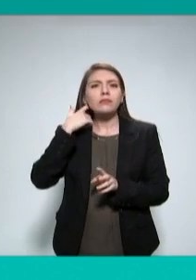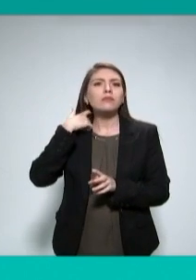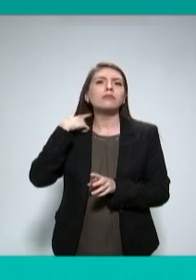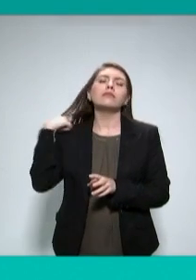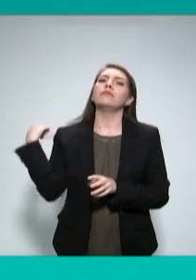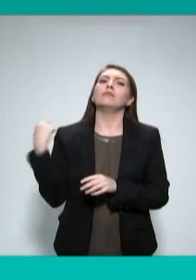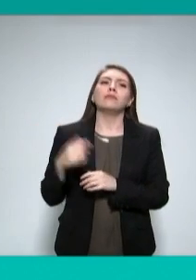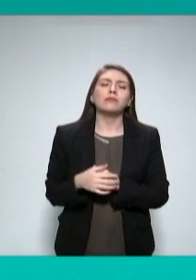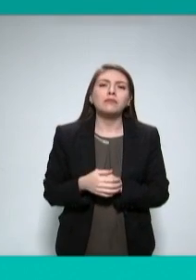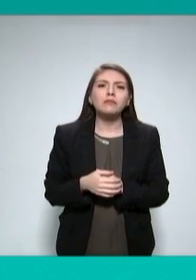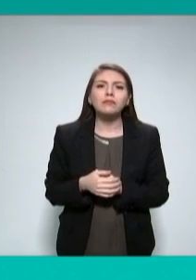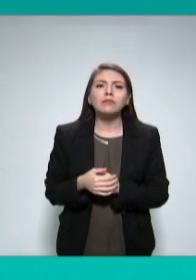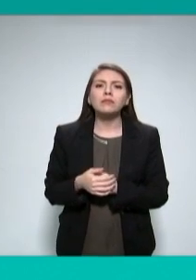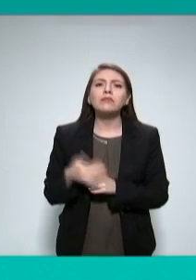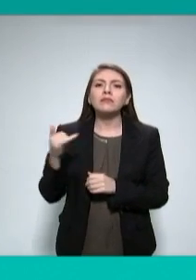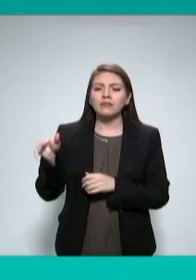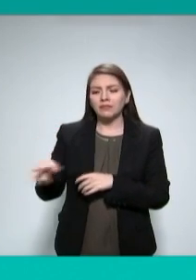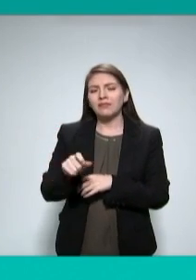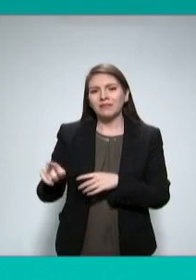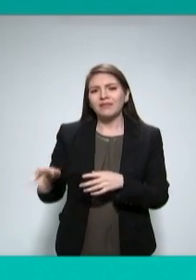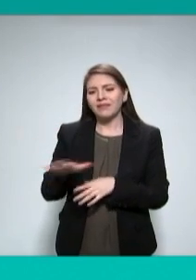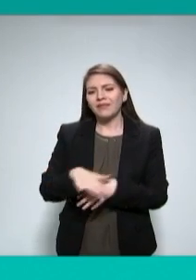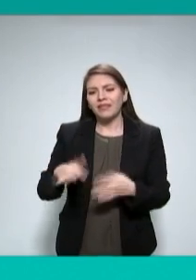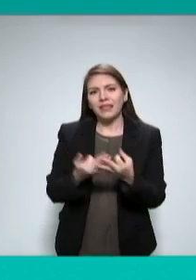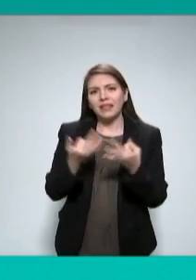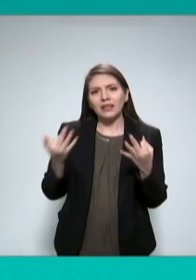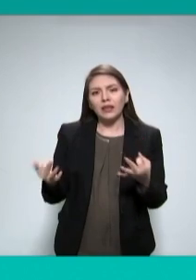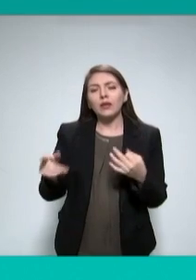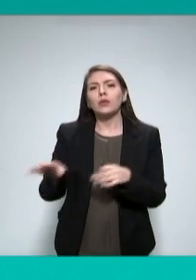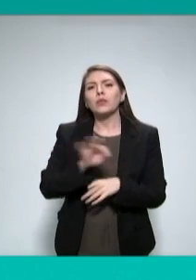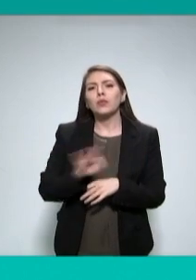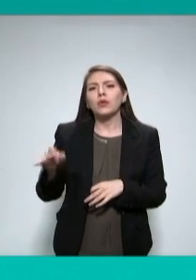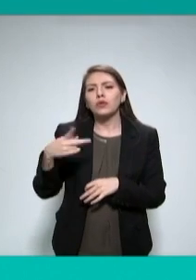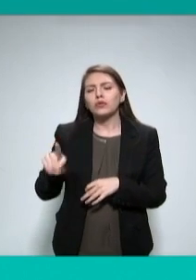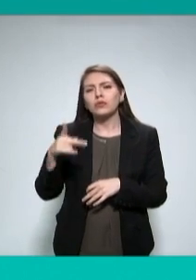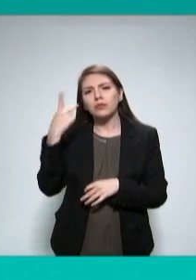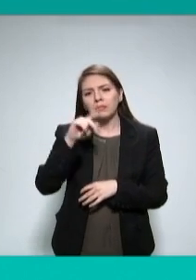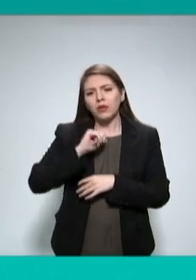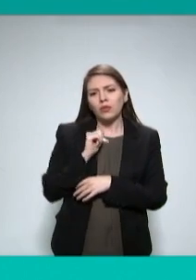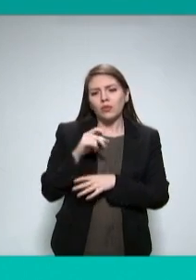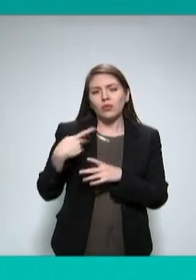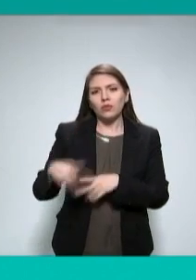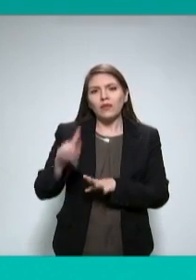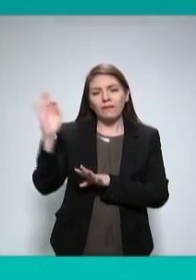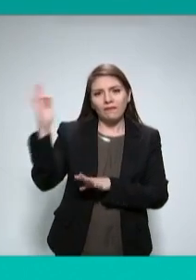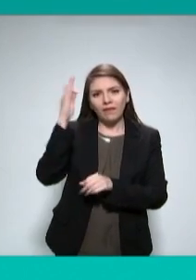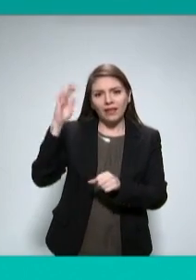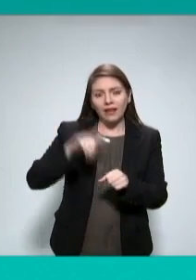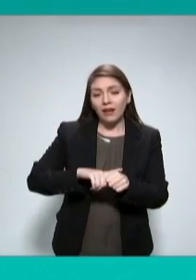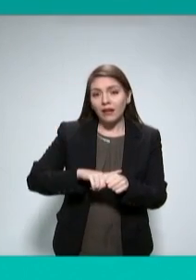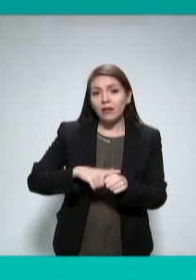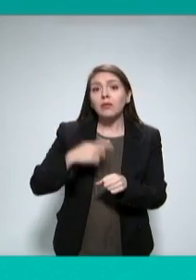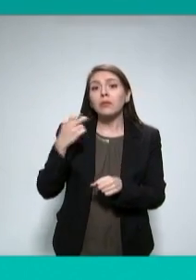que son de esos predios que pudieron haber sido parte de una reserva federal y que por algunos